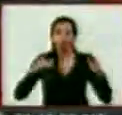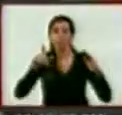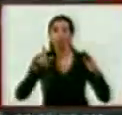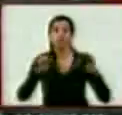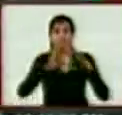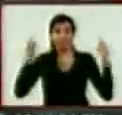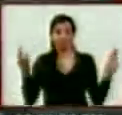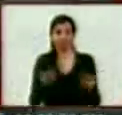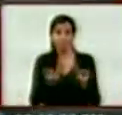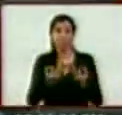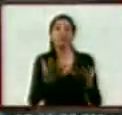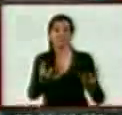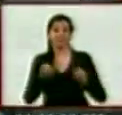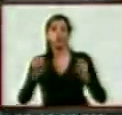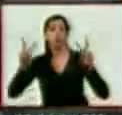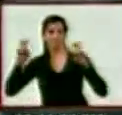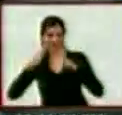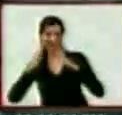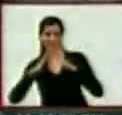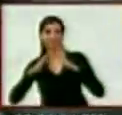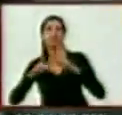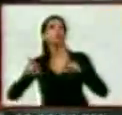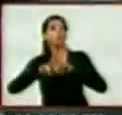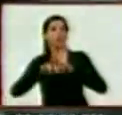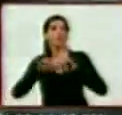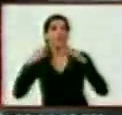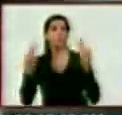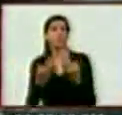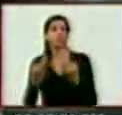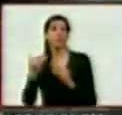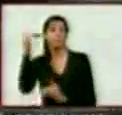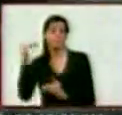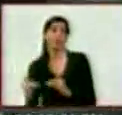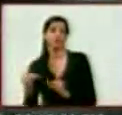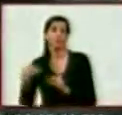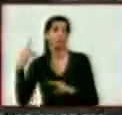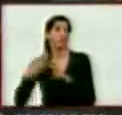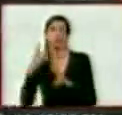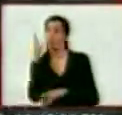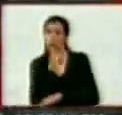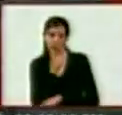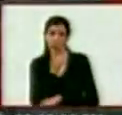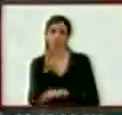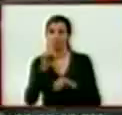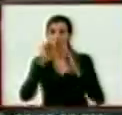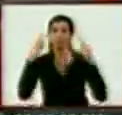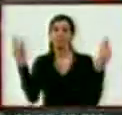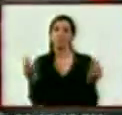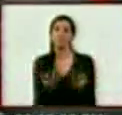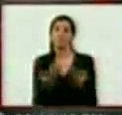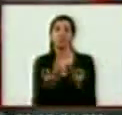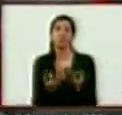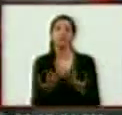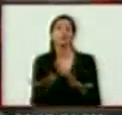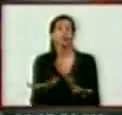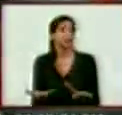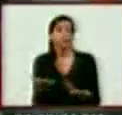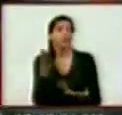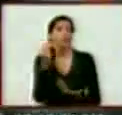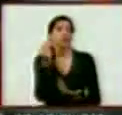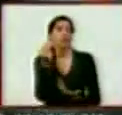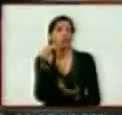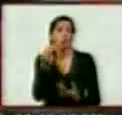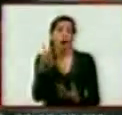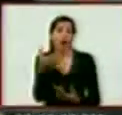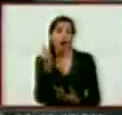familia refugiada que recibe un apartamento, es una familia menos en situación de riesgo. Es una familia menos que no arriesga